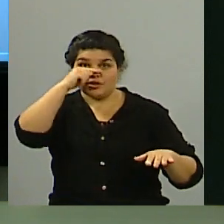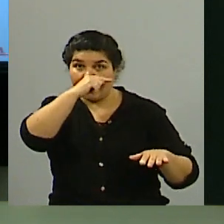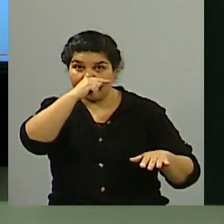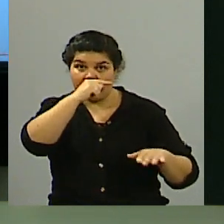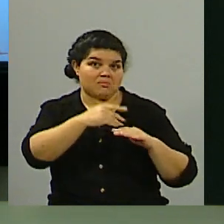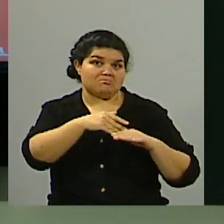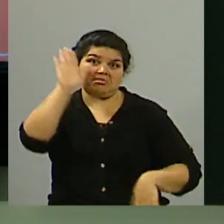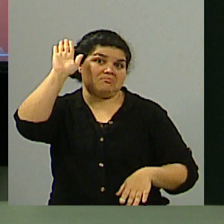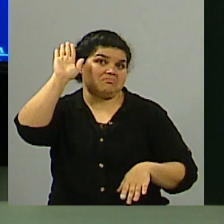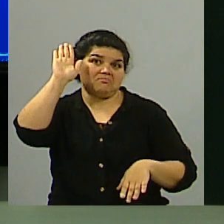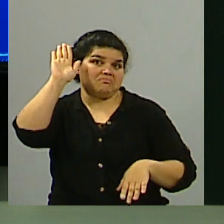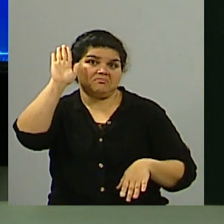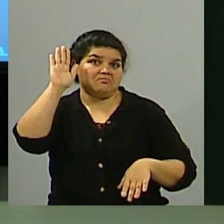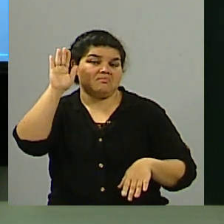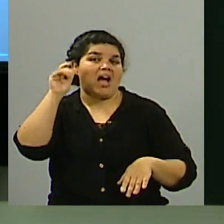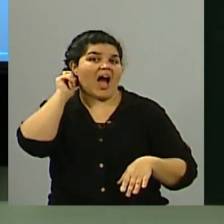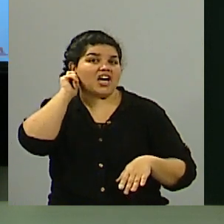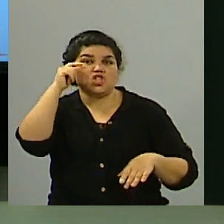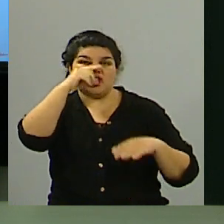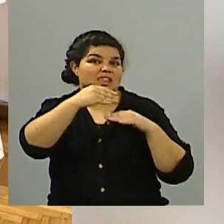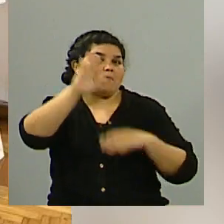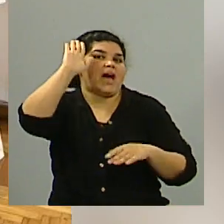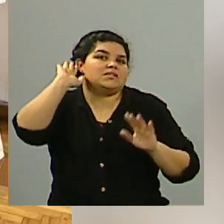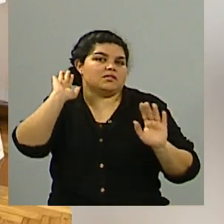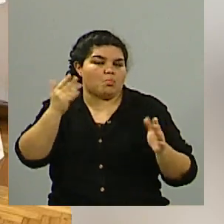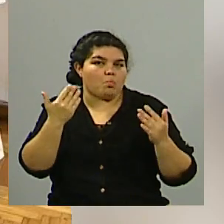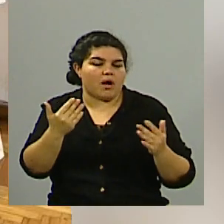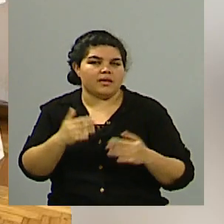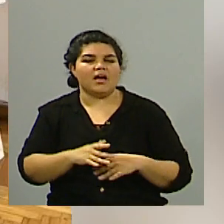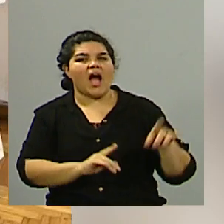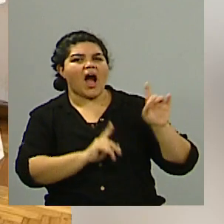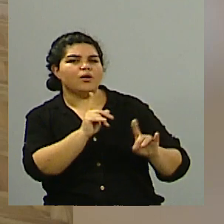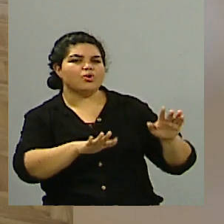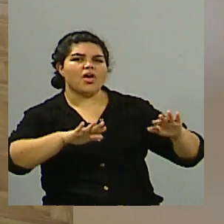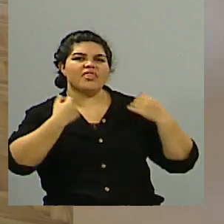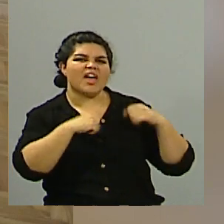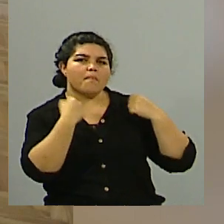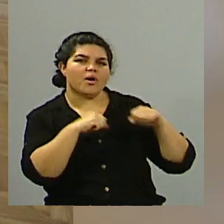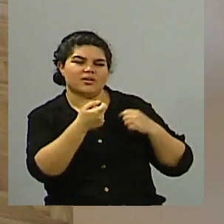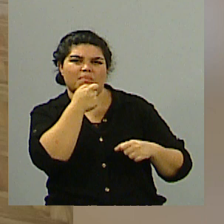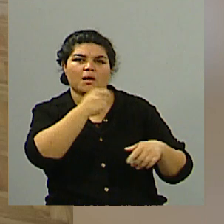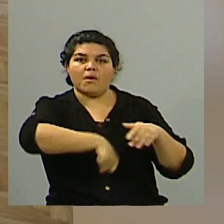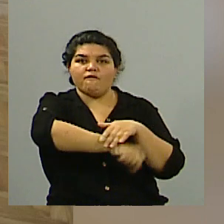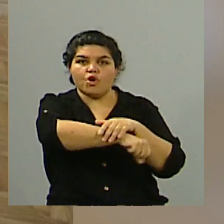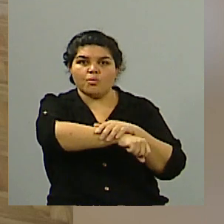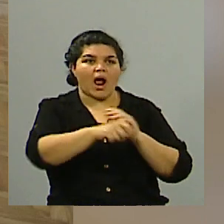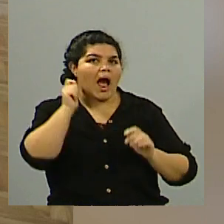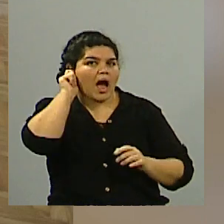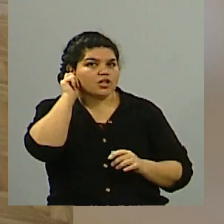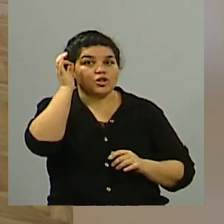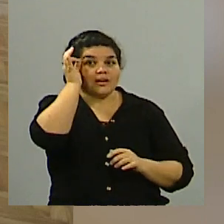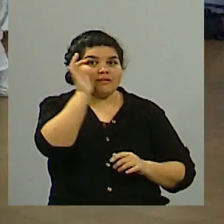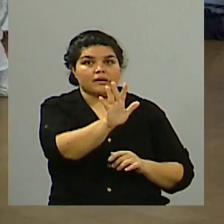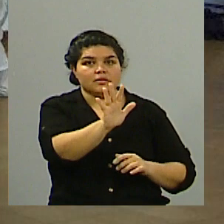tenemos límite de edad, que eso es una ventaja del karate. Uh-huh. Es decir, a lo mejor otro deporte, vos decís, a los 35 ya estás viejo, te salís del fútbol. Acá no, acá mientras más